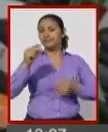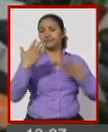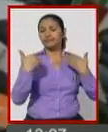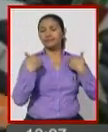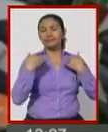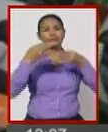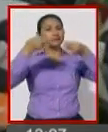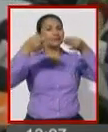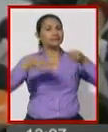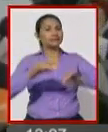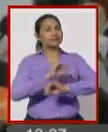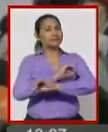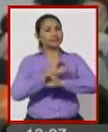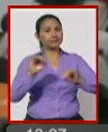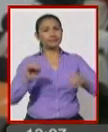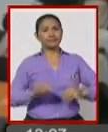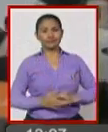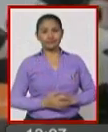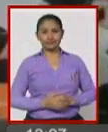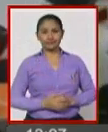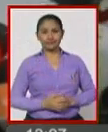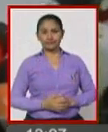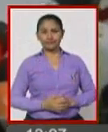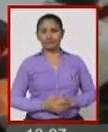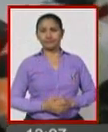tomar ninguna decisión.